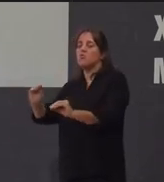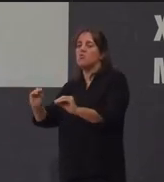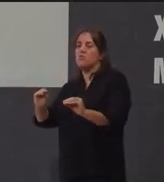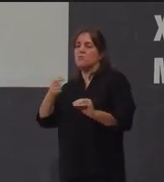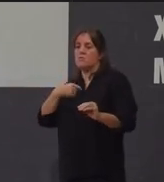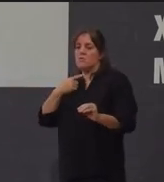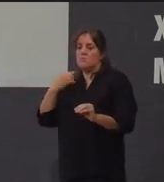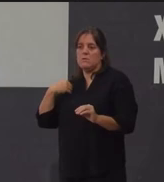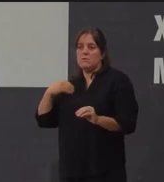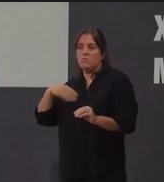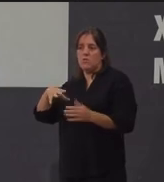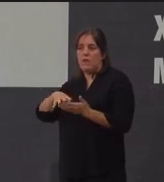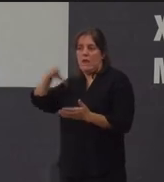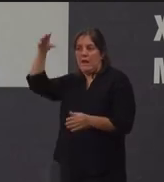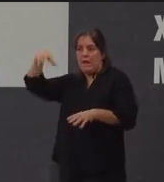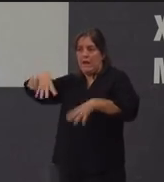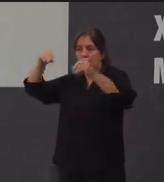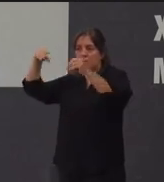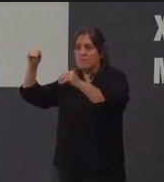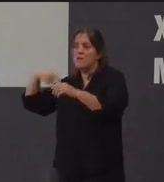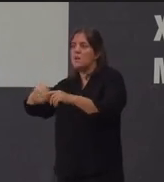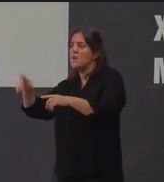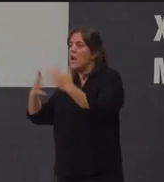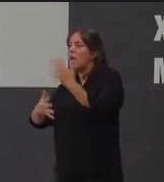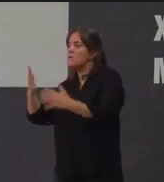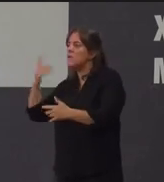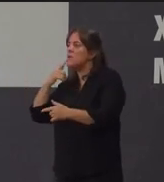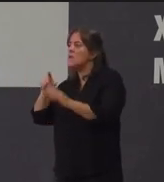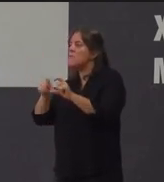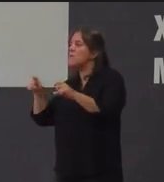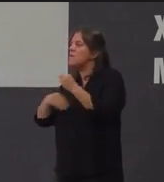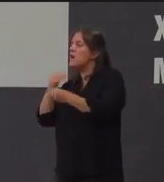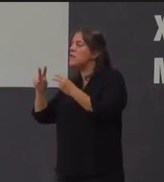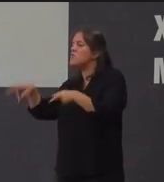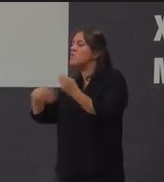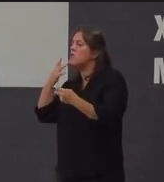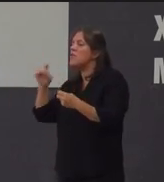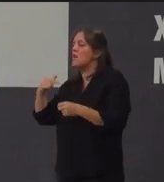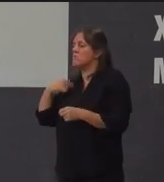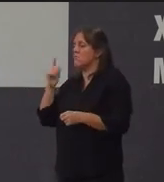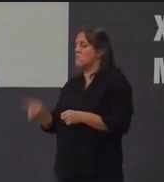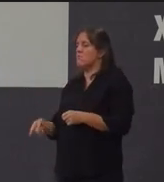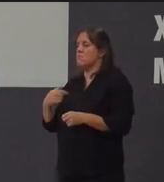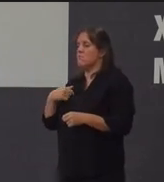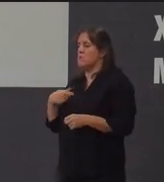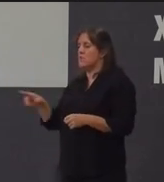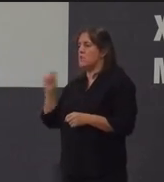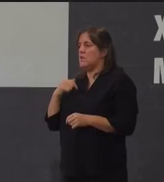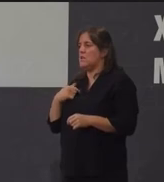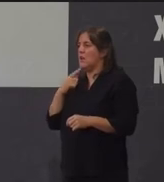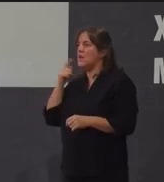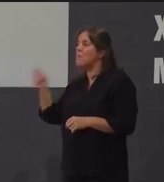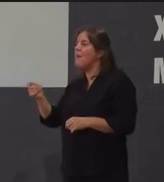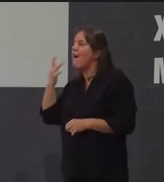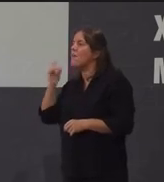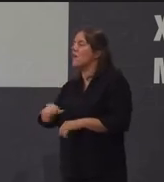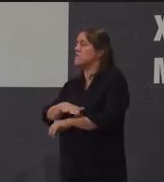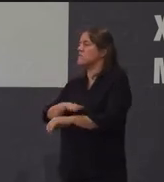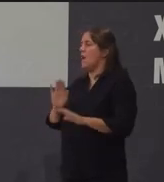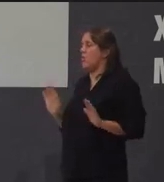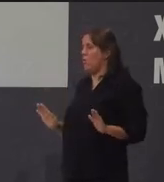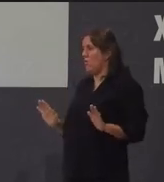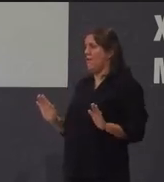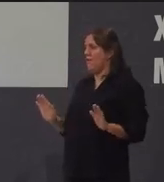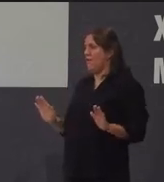propiedades, pero ademais a Igrexa administra que empresa vai facer a restauración. E quen paga é o Estado.